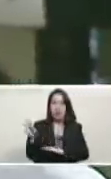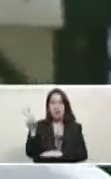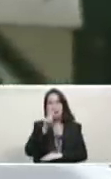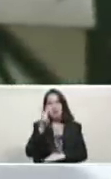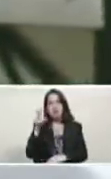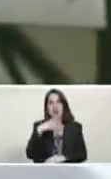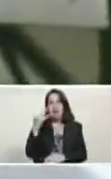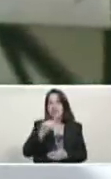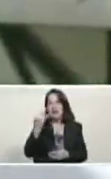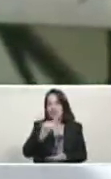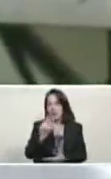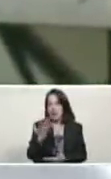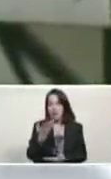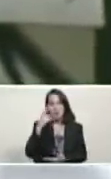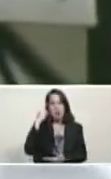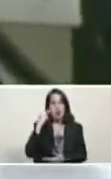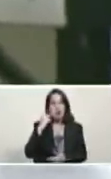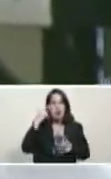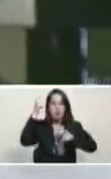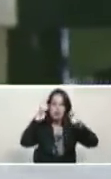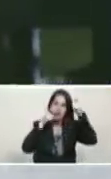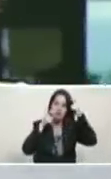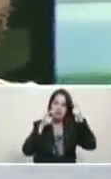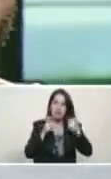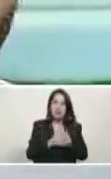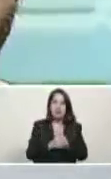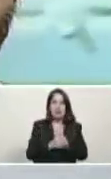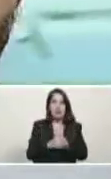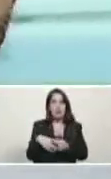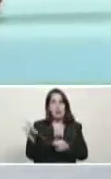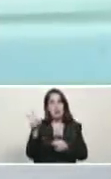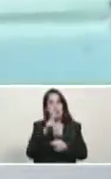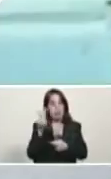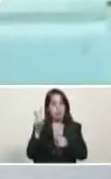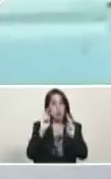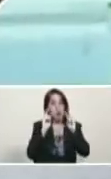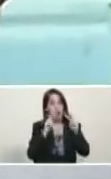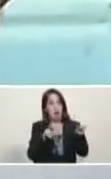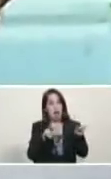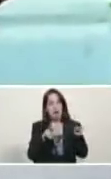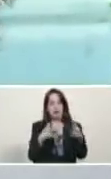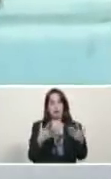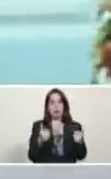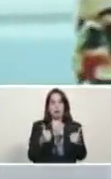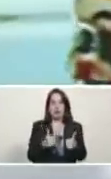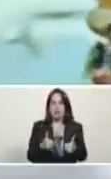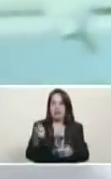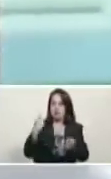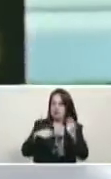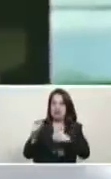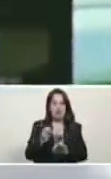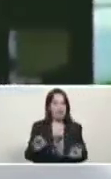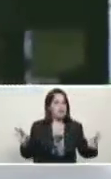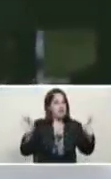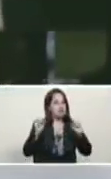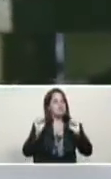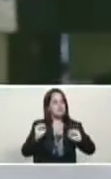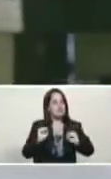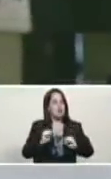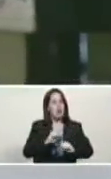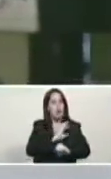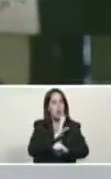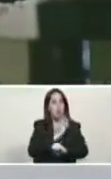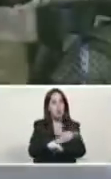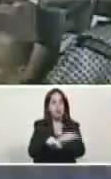real bolivariana chavista esta venezuela que no se vende un pueblo digno un